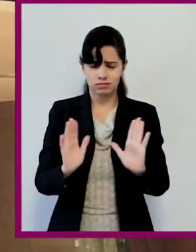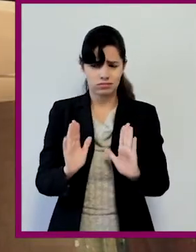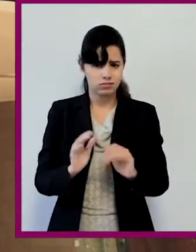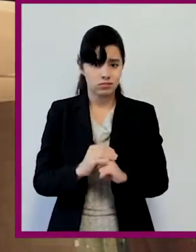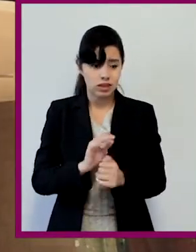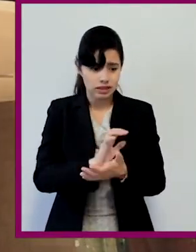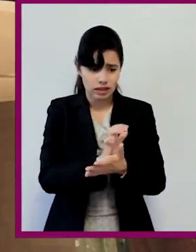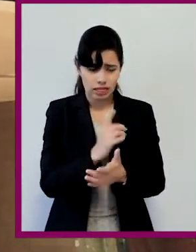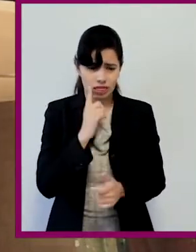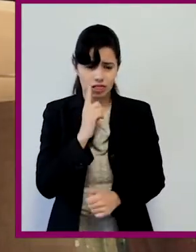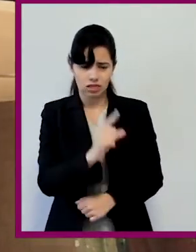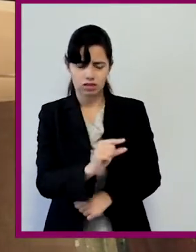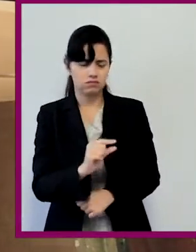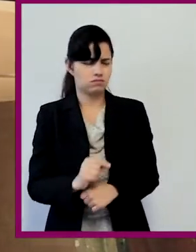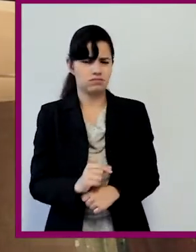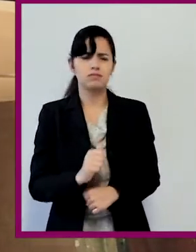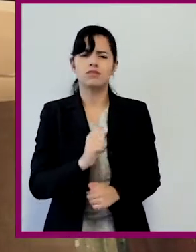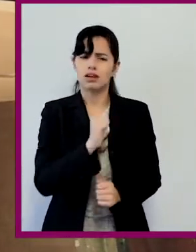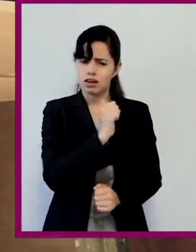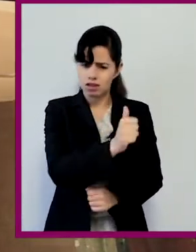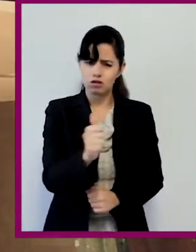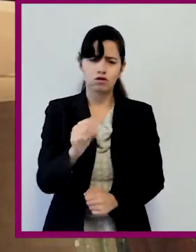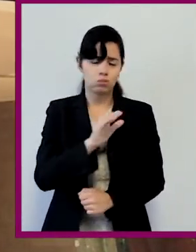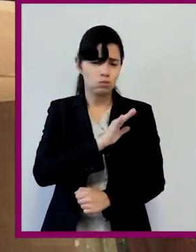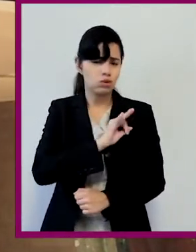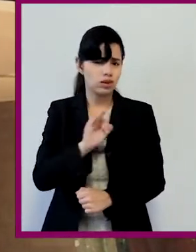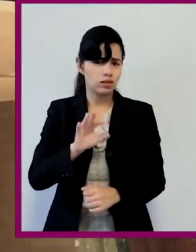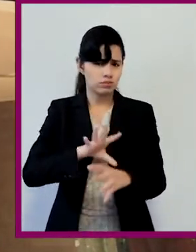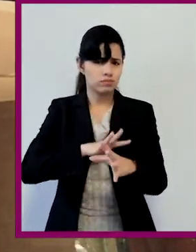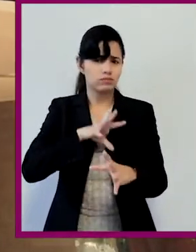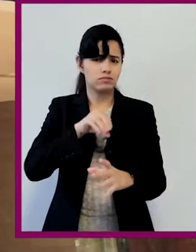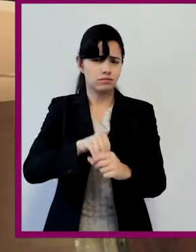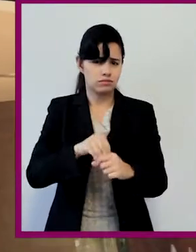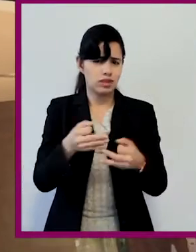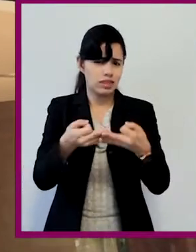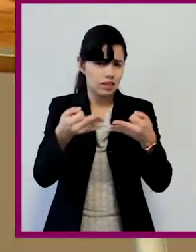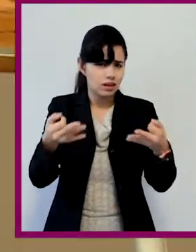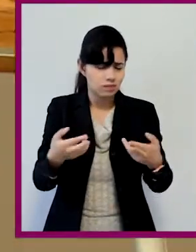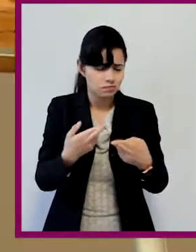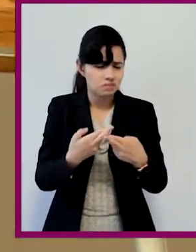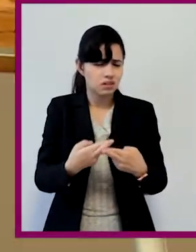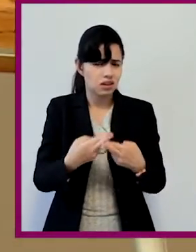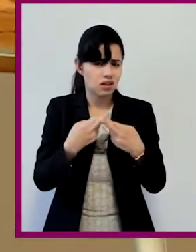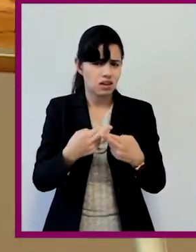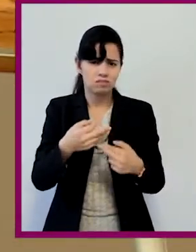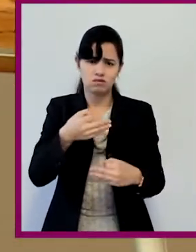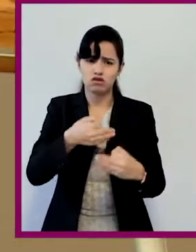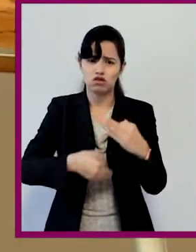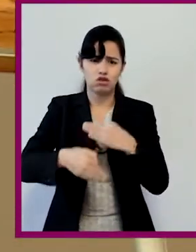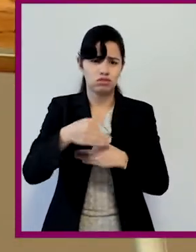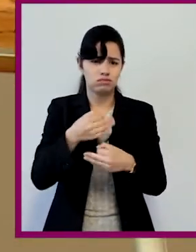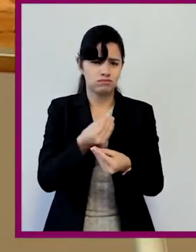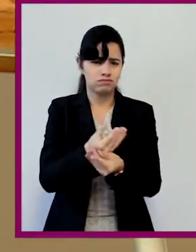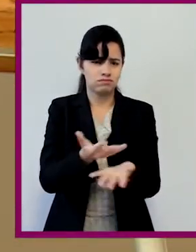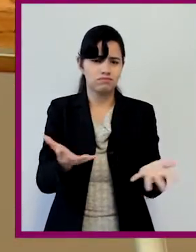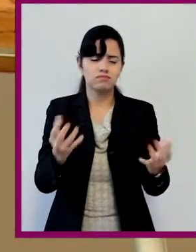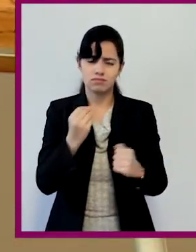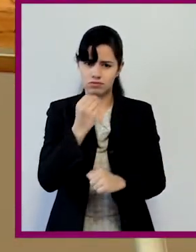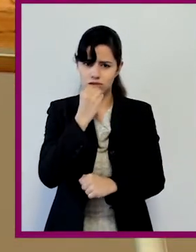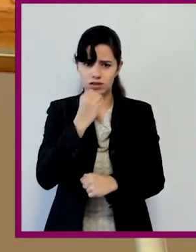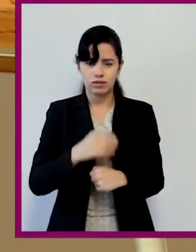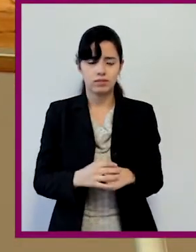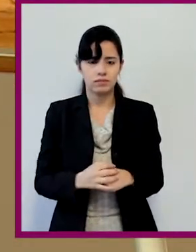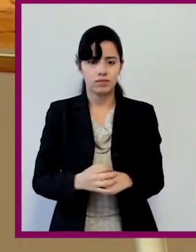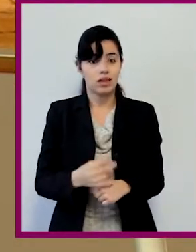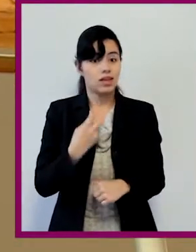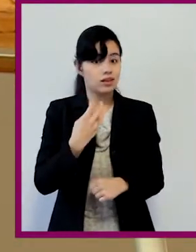sitio para cada uno de nosotros y nuestra tierra es rica y alimenta a todos. Con este discurso,